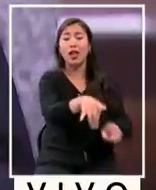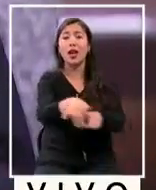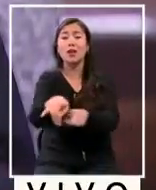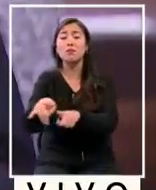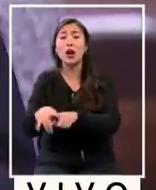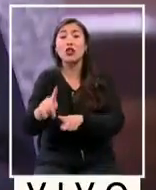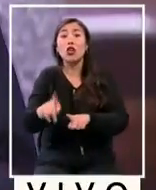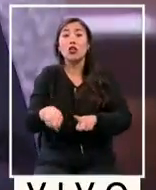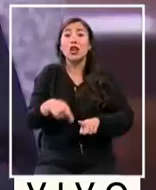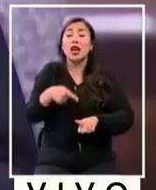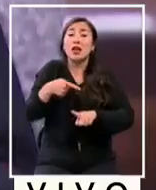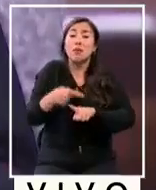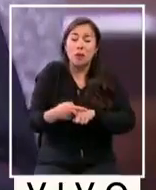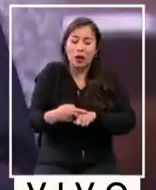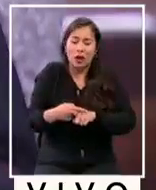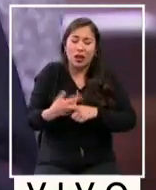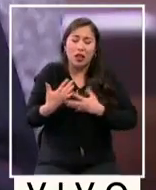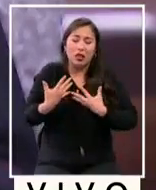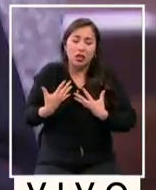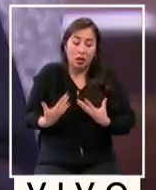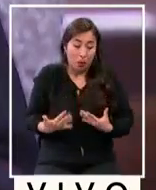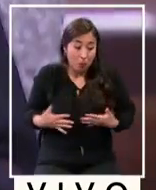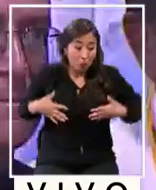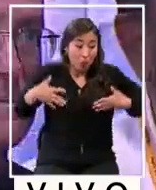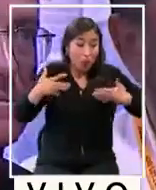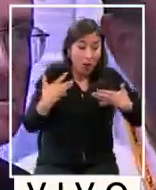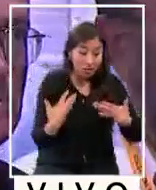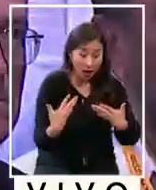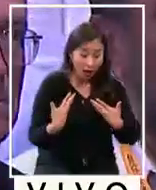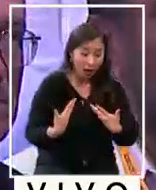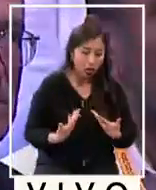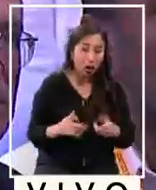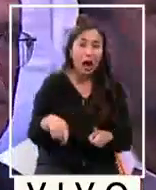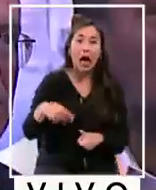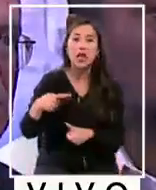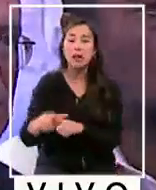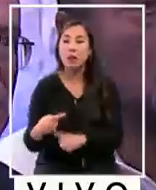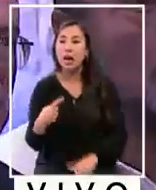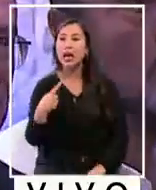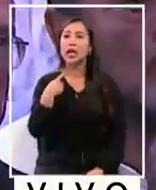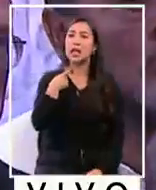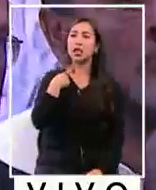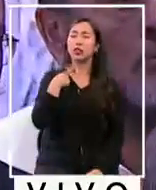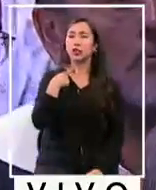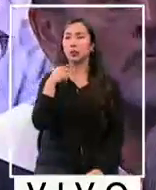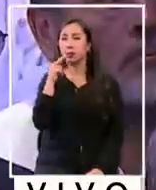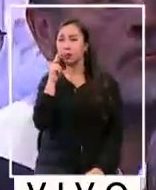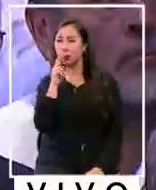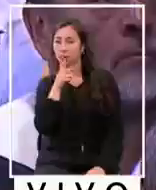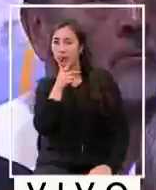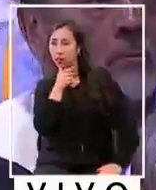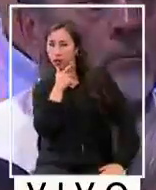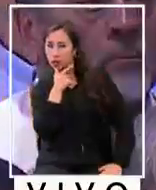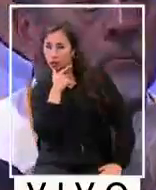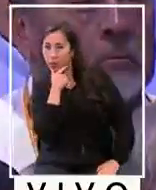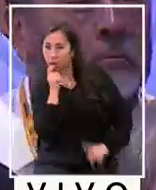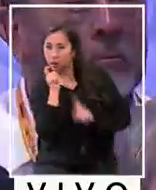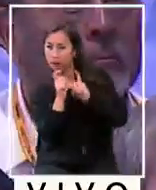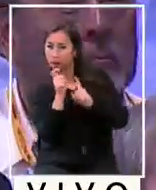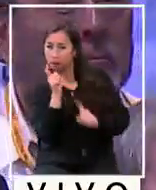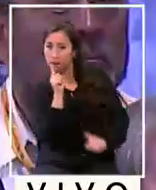que además del desgaste por la entrega, han vivido el daño que provoca la sospecha y el